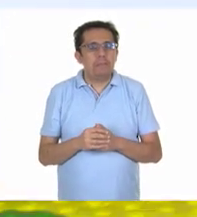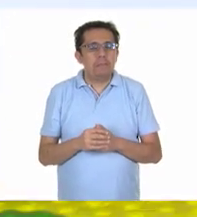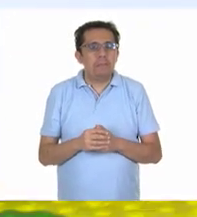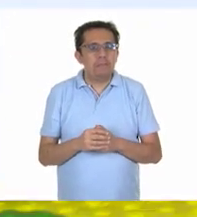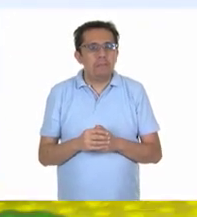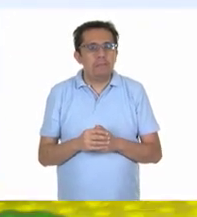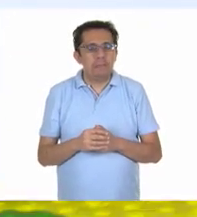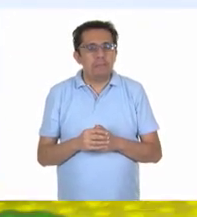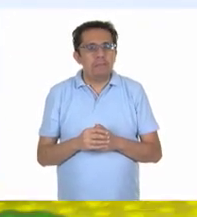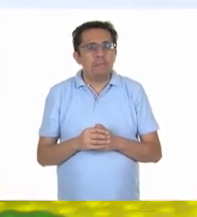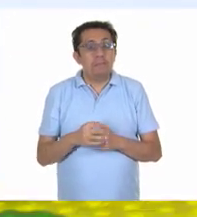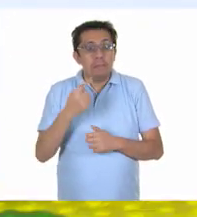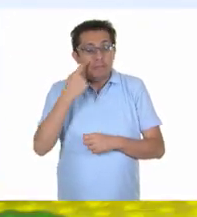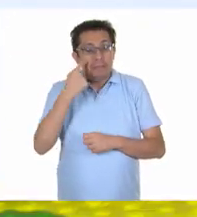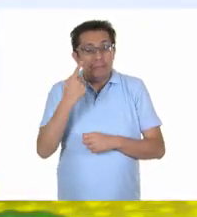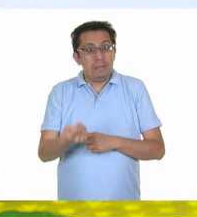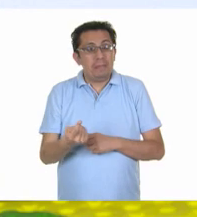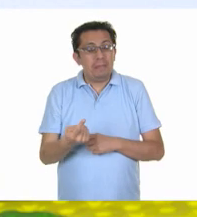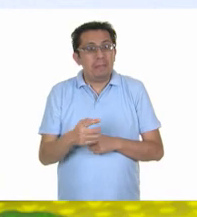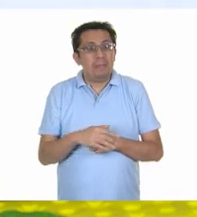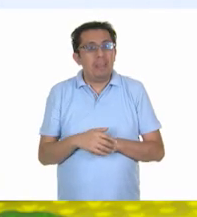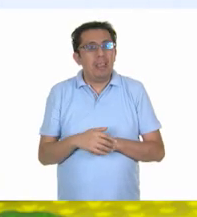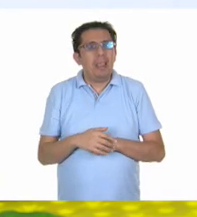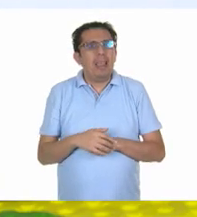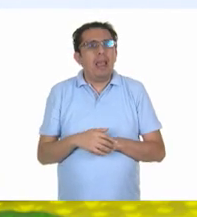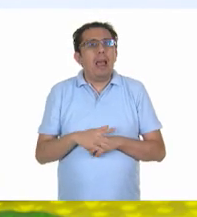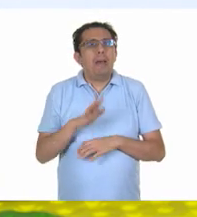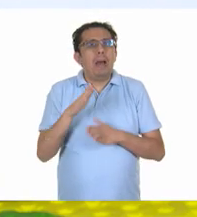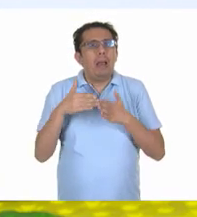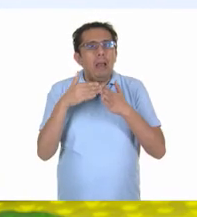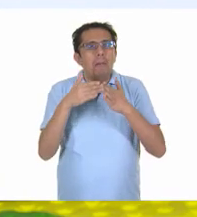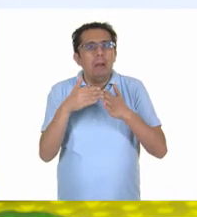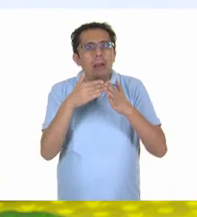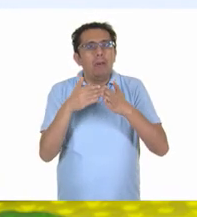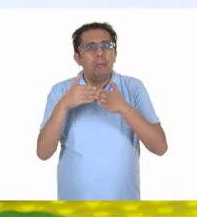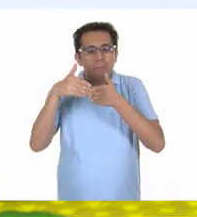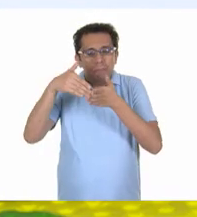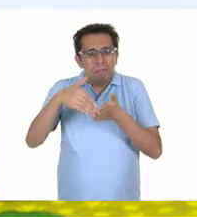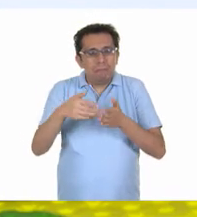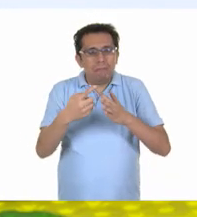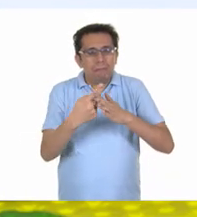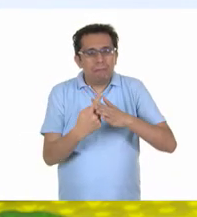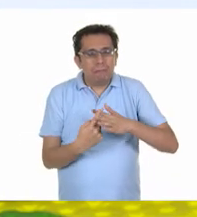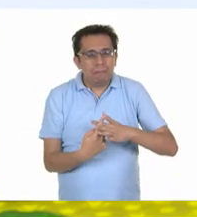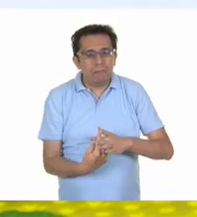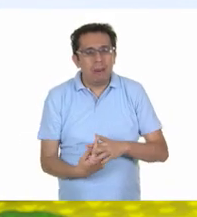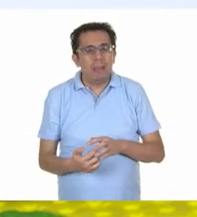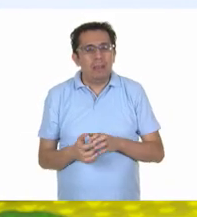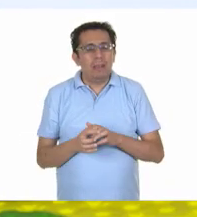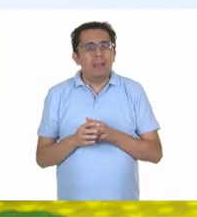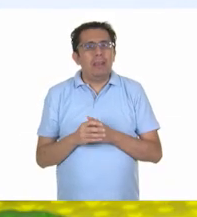Ándale. ¿Otro? ¿Y una velita así? ¡Ay, mira! Pero parece más bien un submarino.